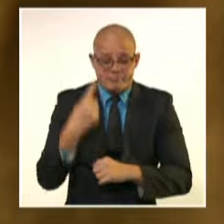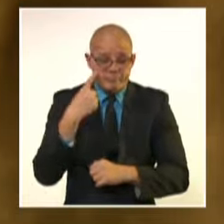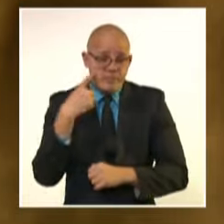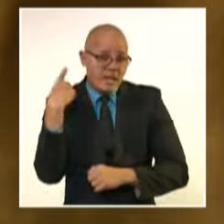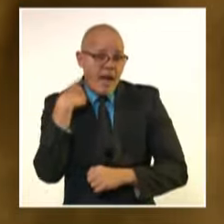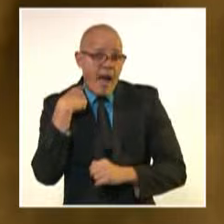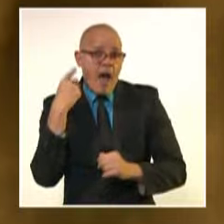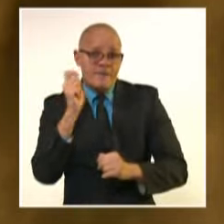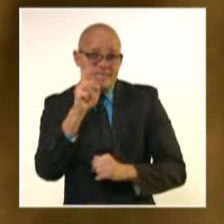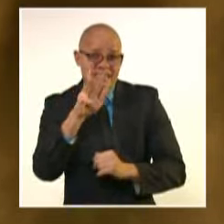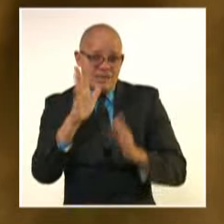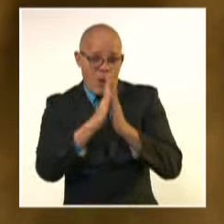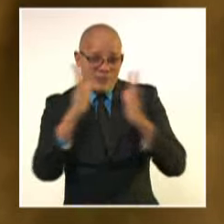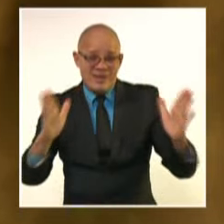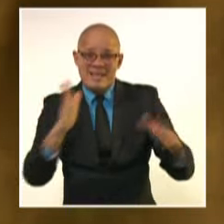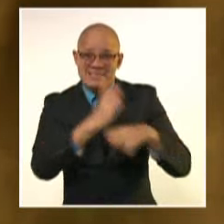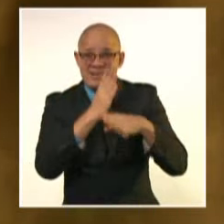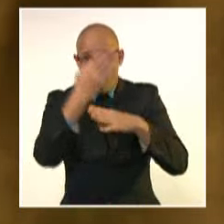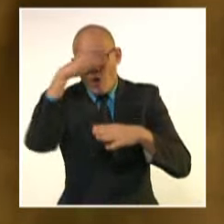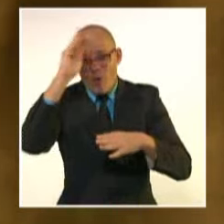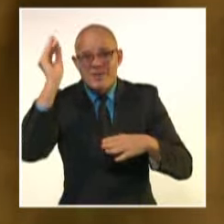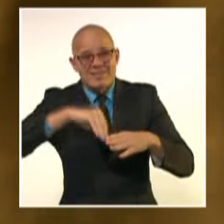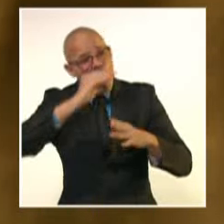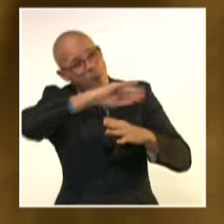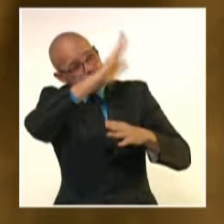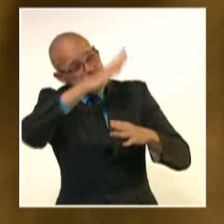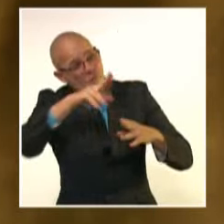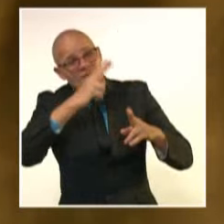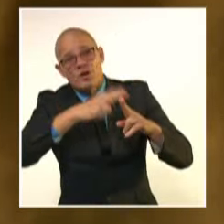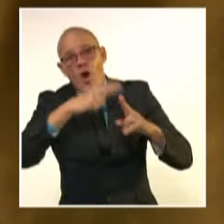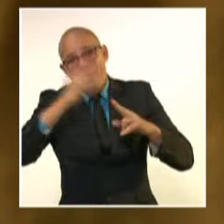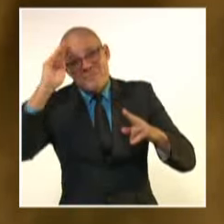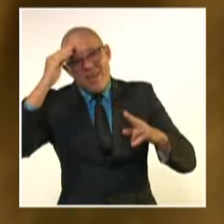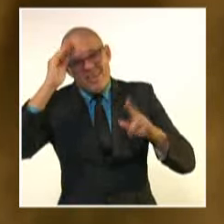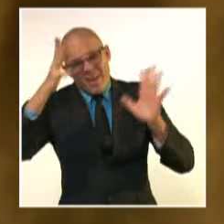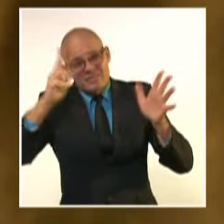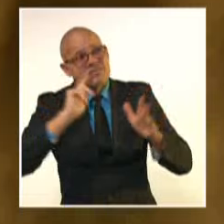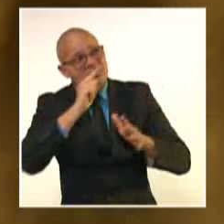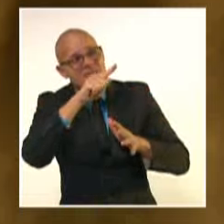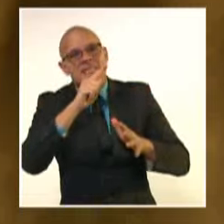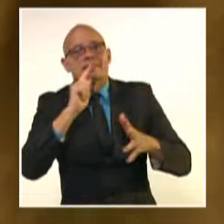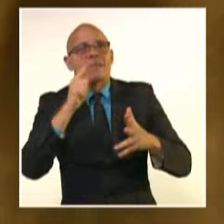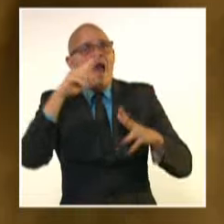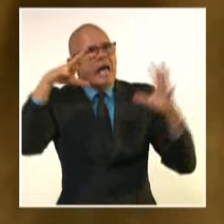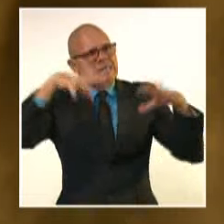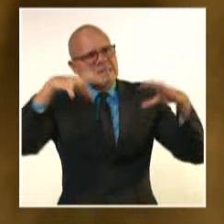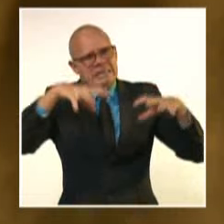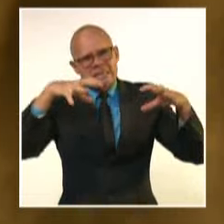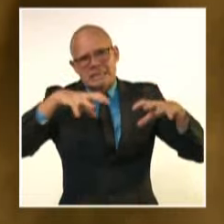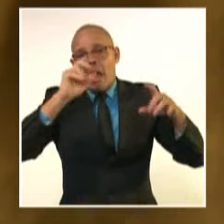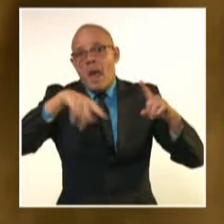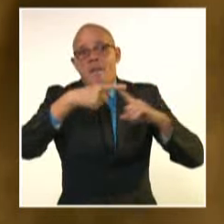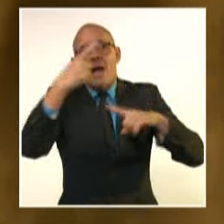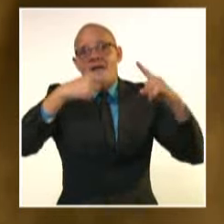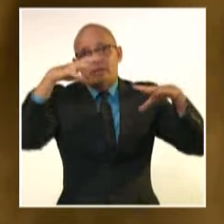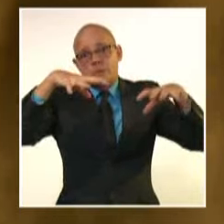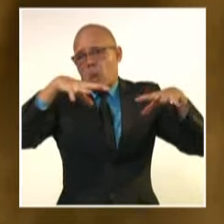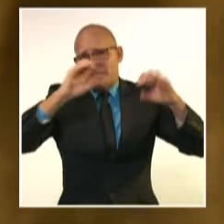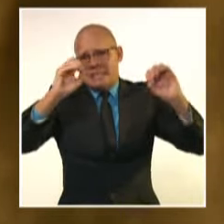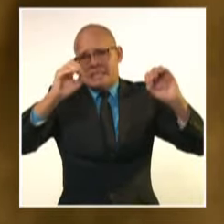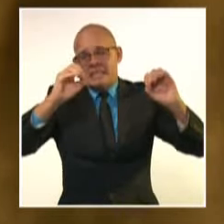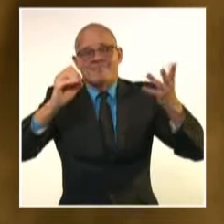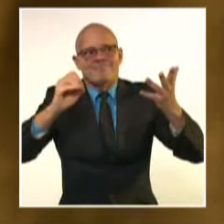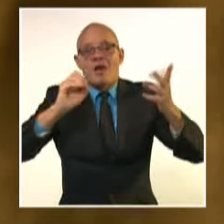en la Gran Piedra, en Santiago de Cuba, sequías prolongadas coincidieron con lluvias intensas y eventos de gran impacto como el